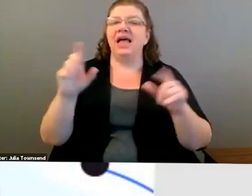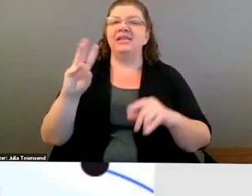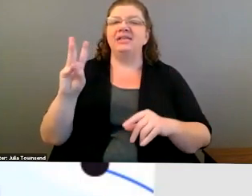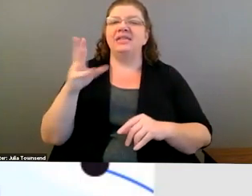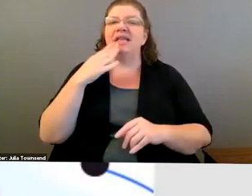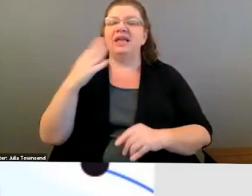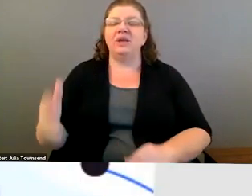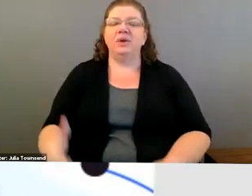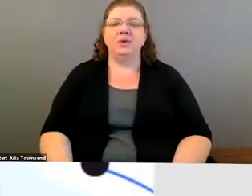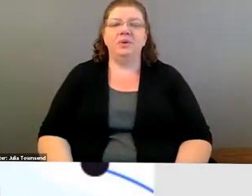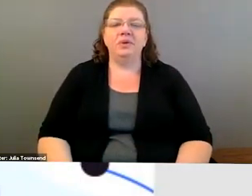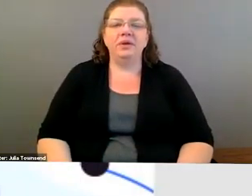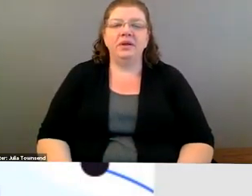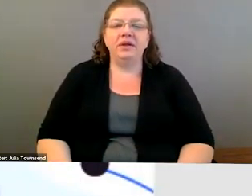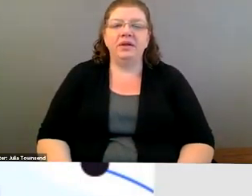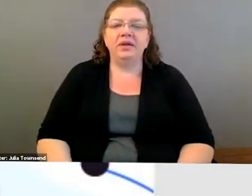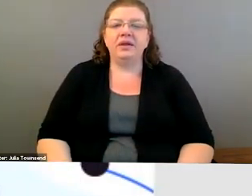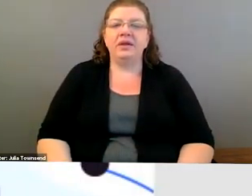6